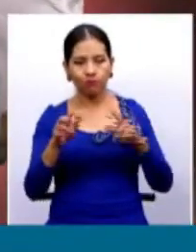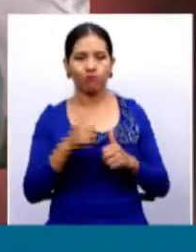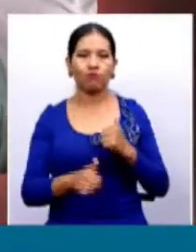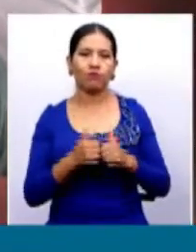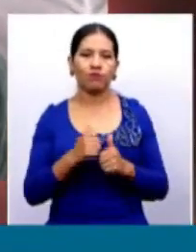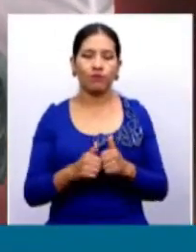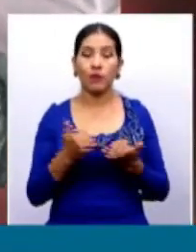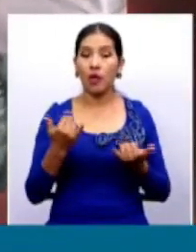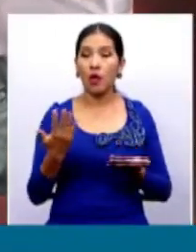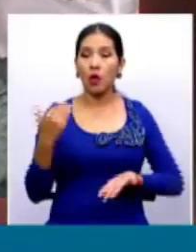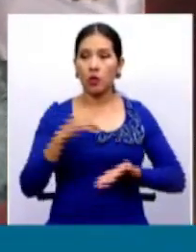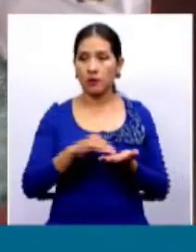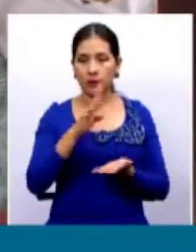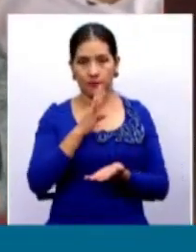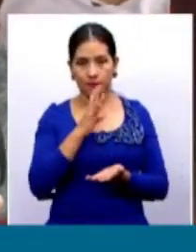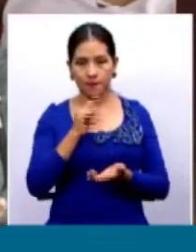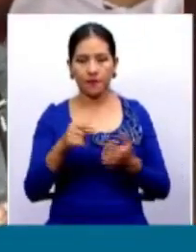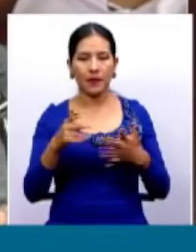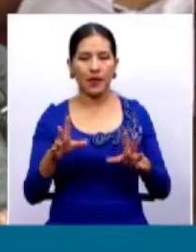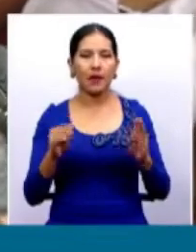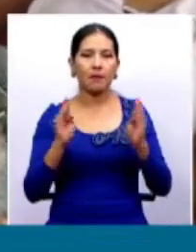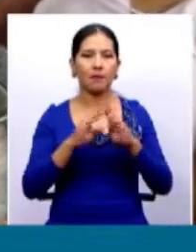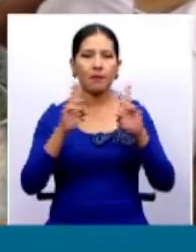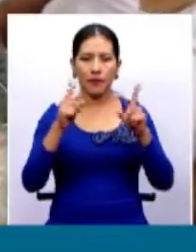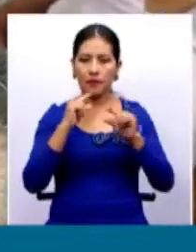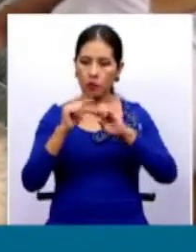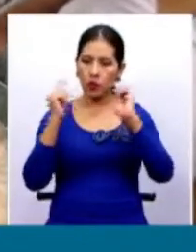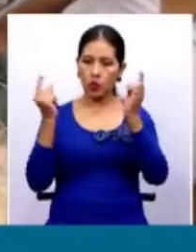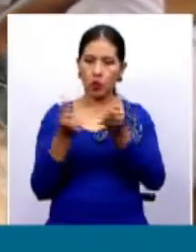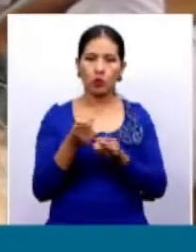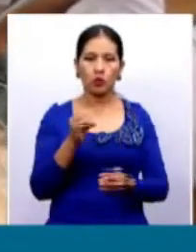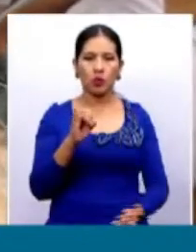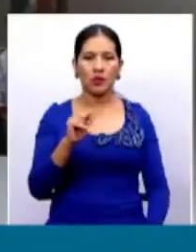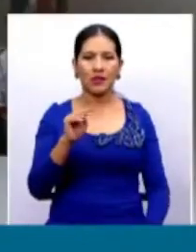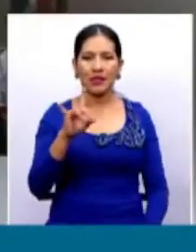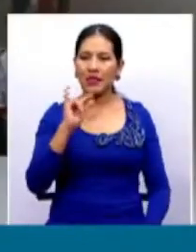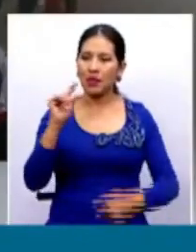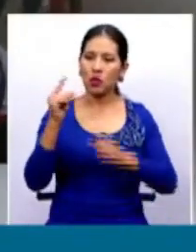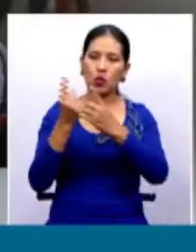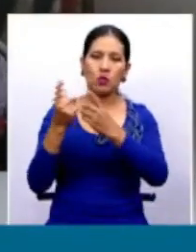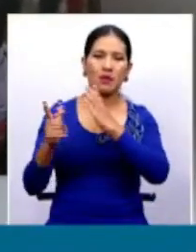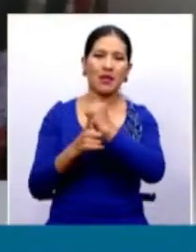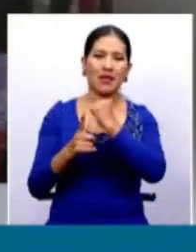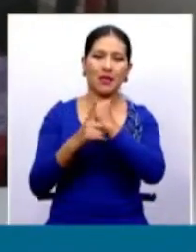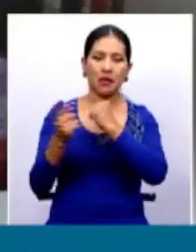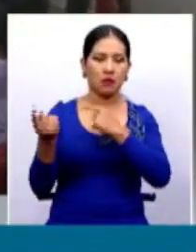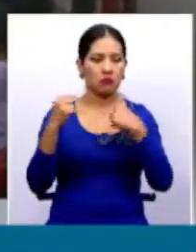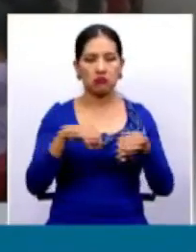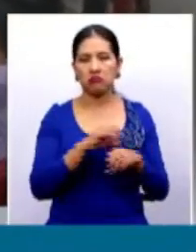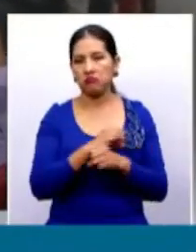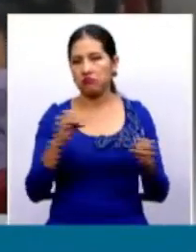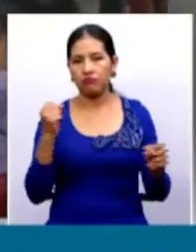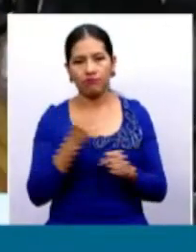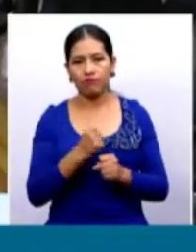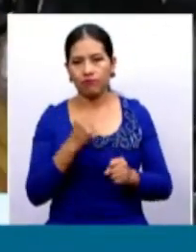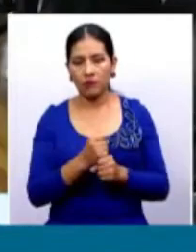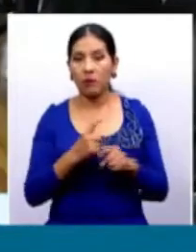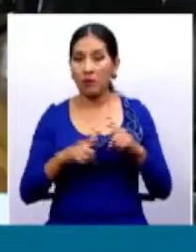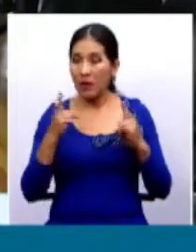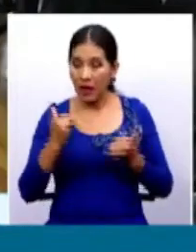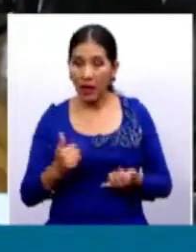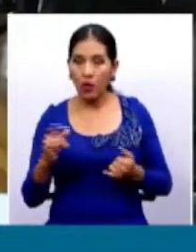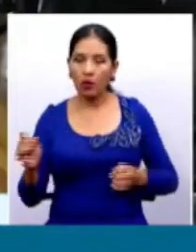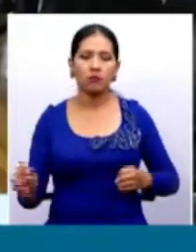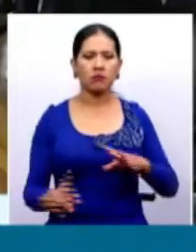reitero Lamentablemente la parte sindical no estuvo presente y la parte sindical hoy hoy exige